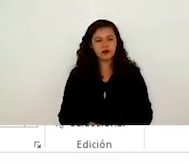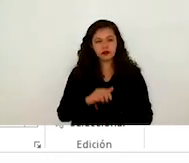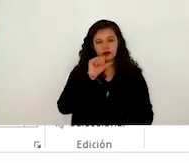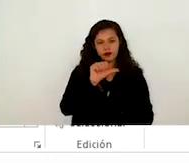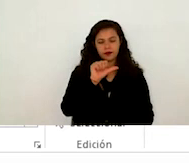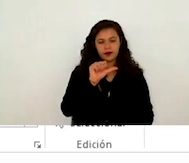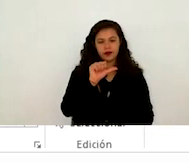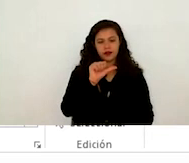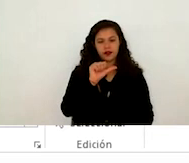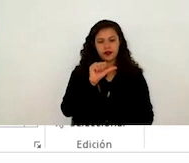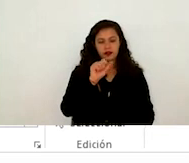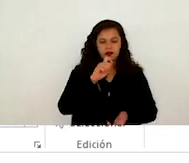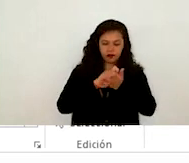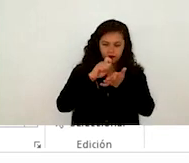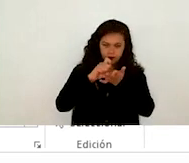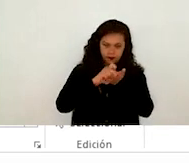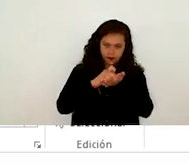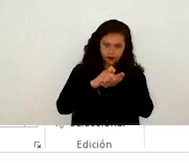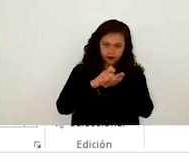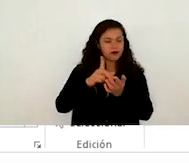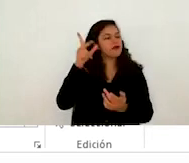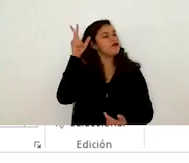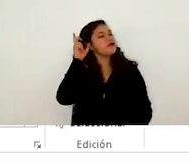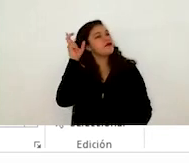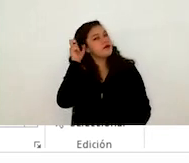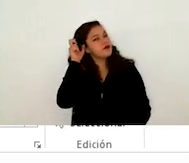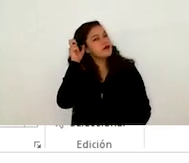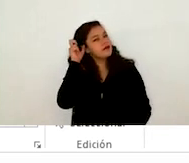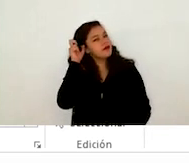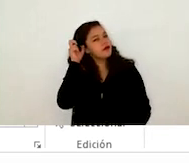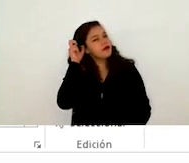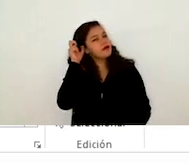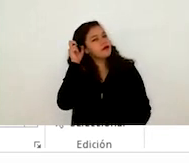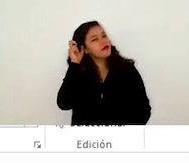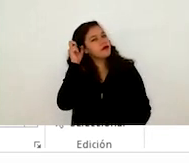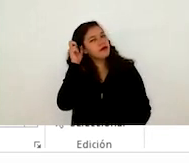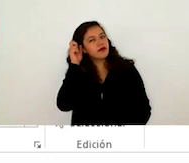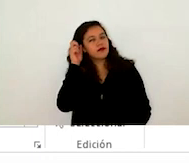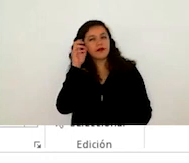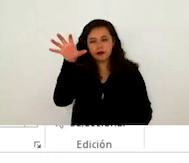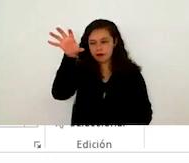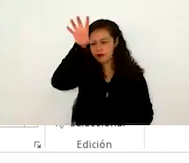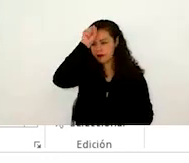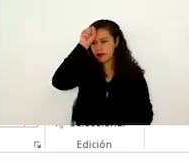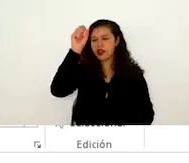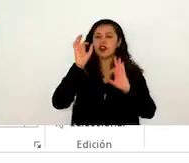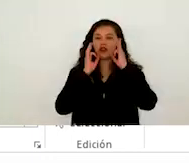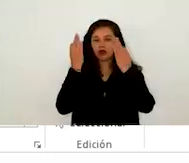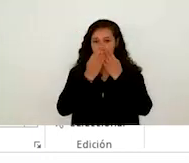y redactar escuchar recepción y canal de